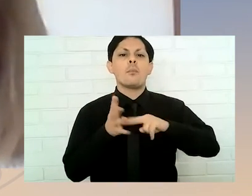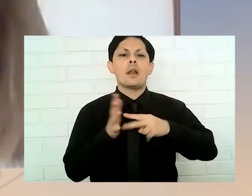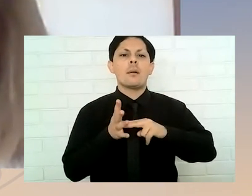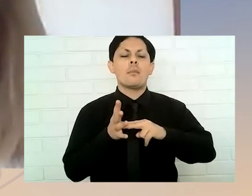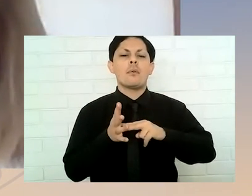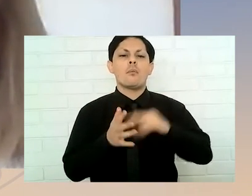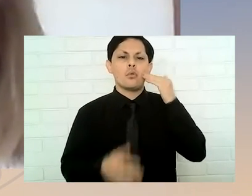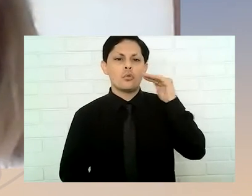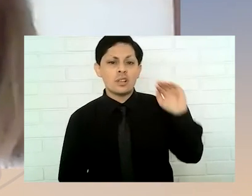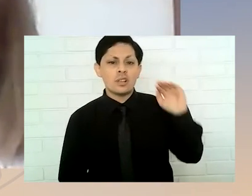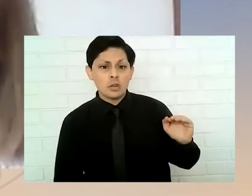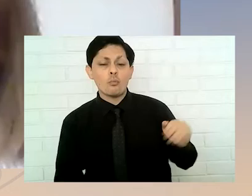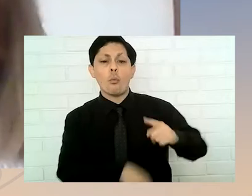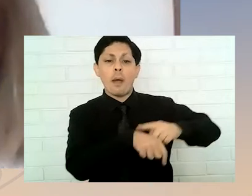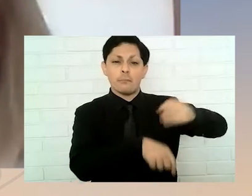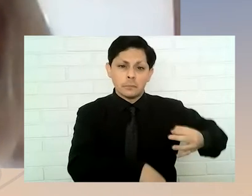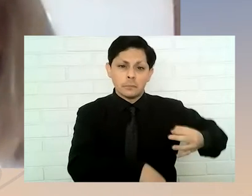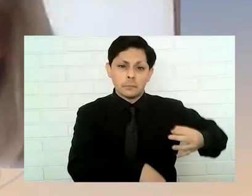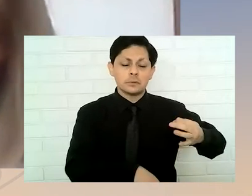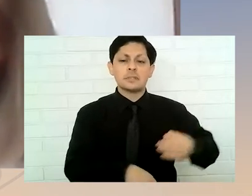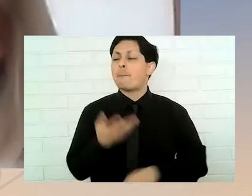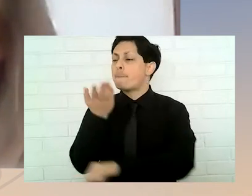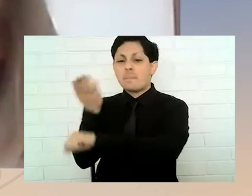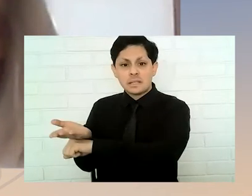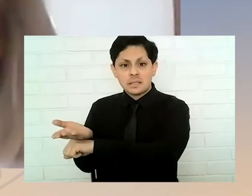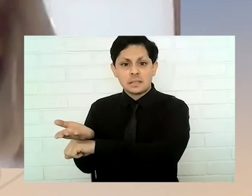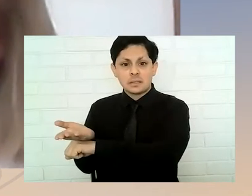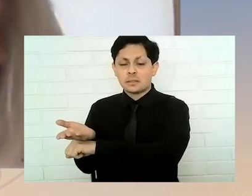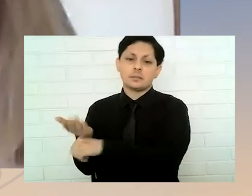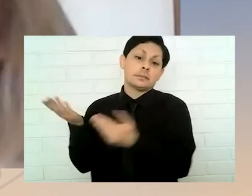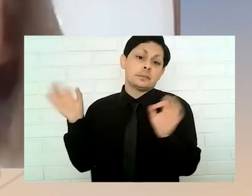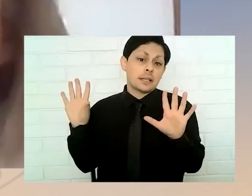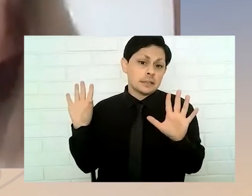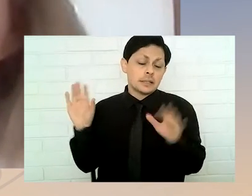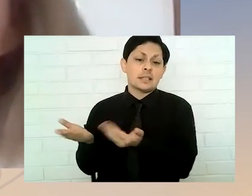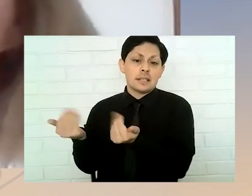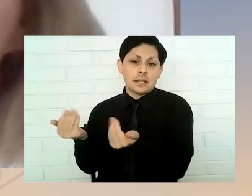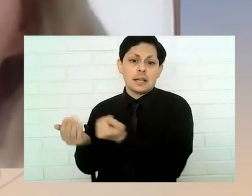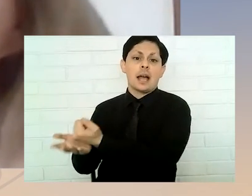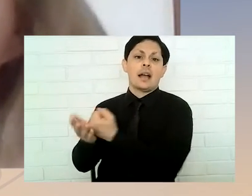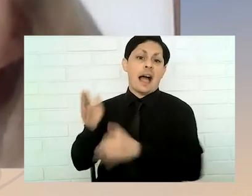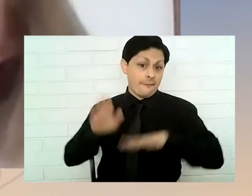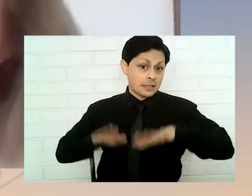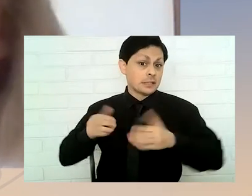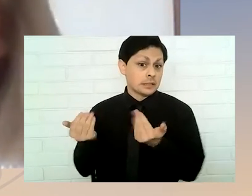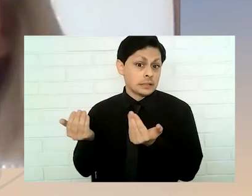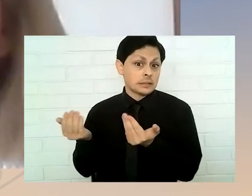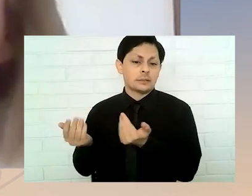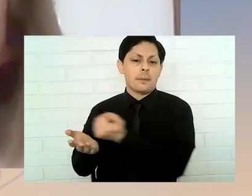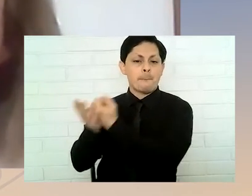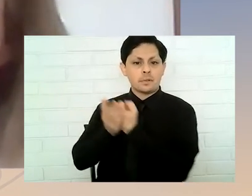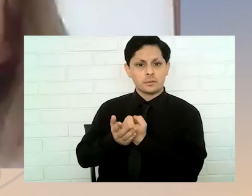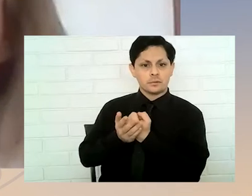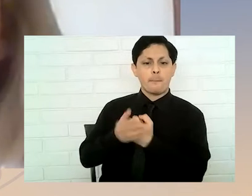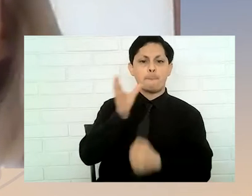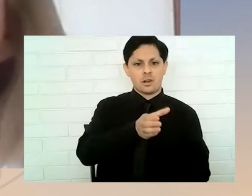momento determinado y de solicitar ayuda, si es que se requiere, muchas veces se requiere, a personas